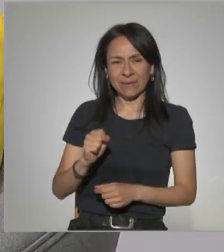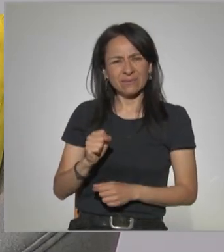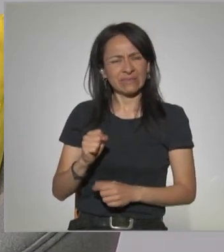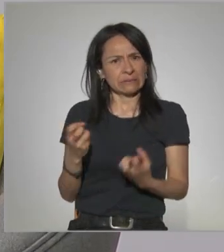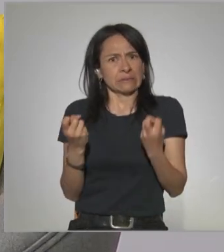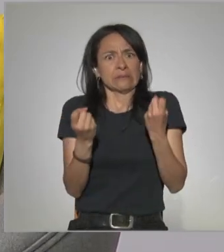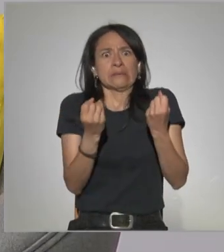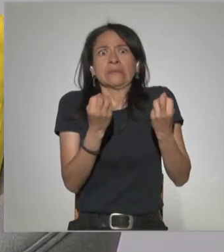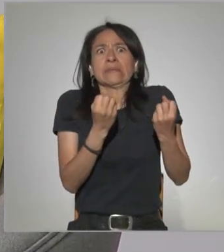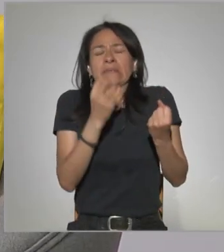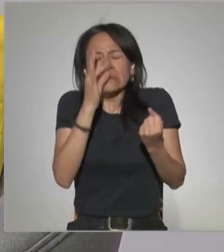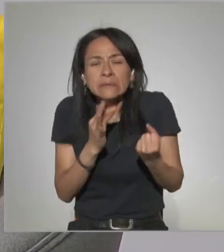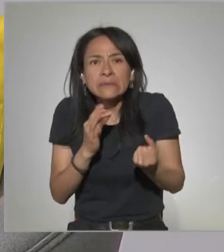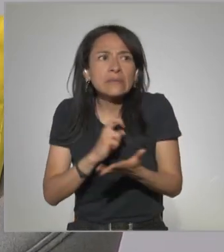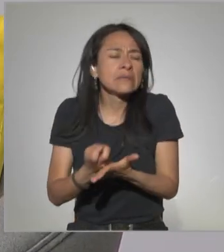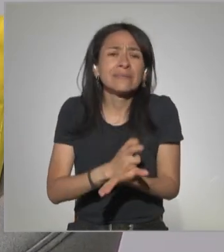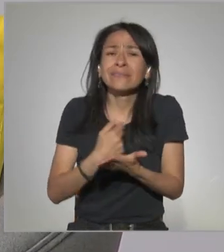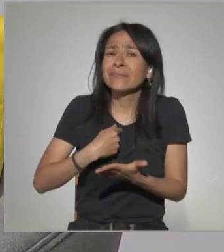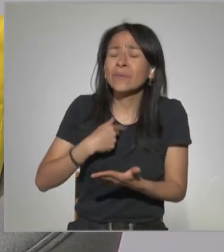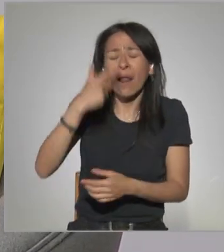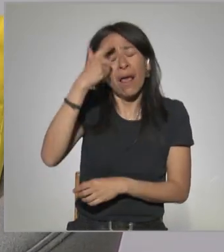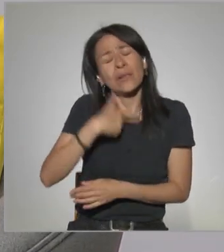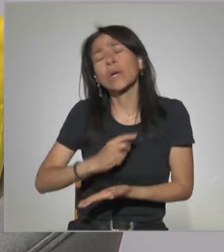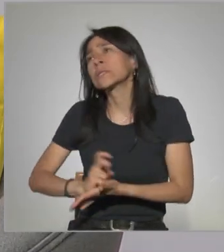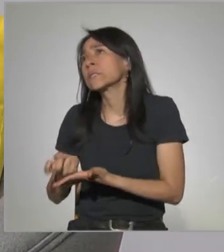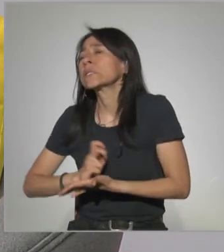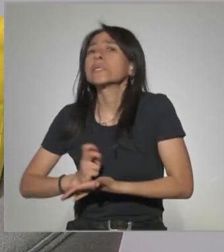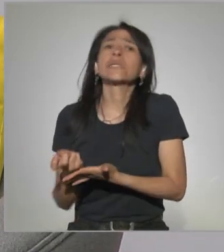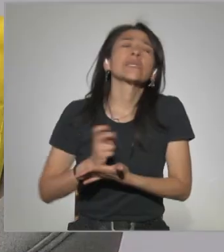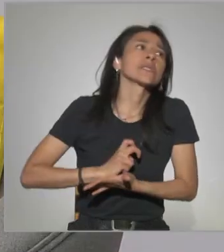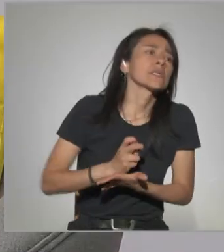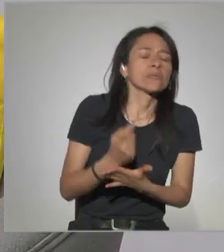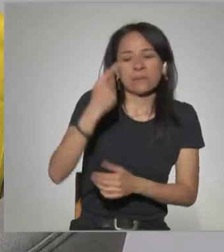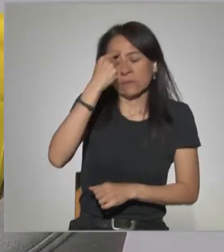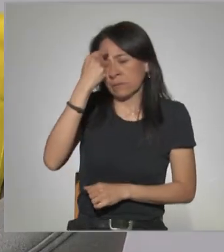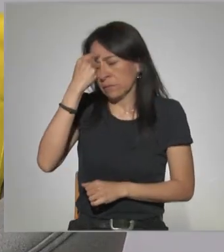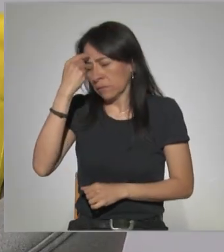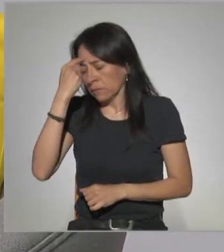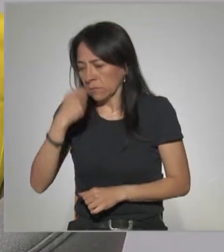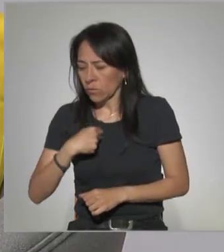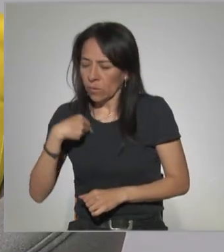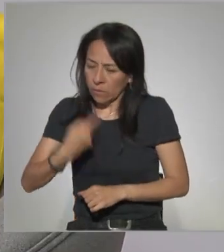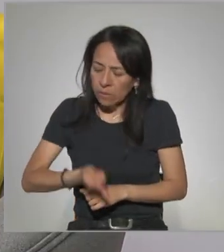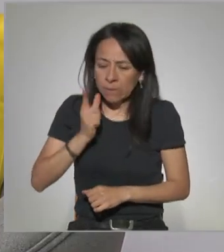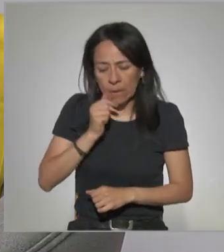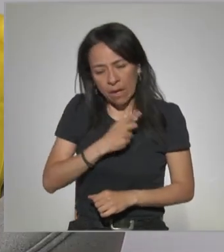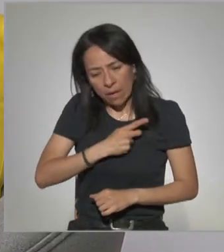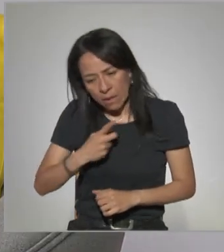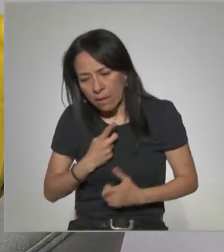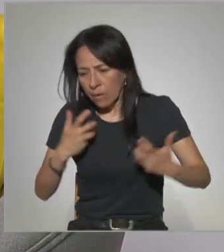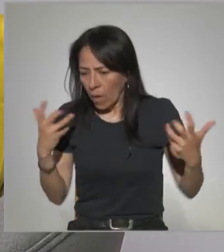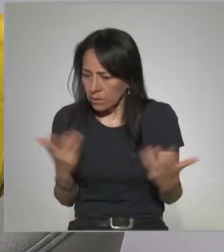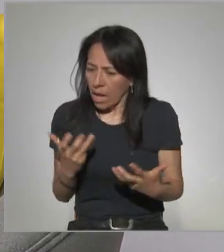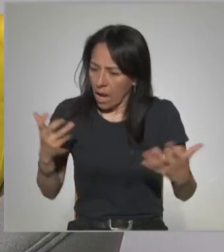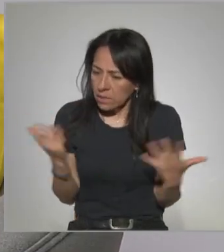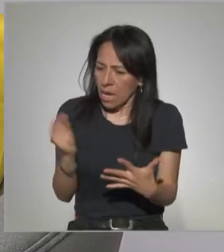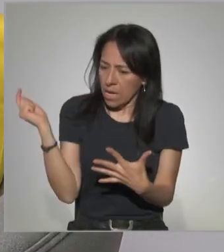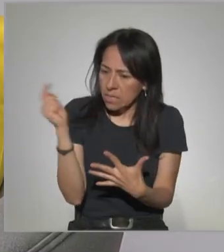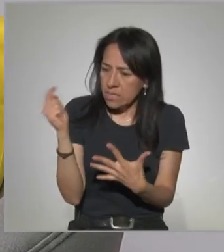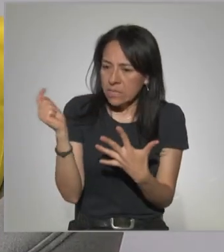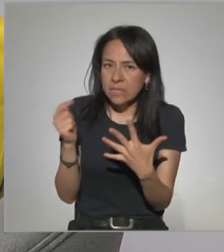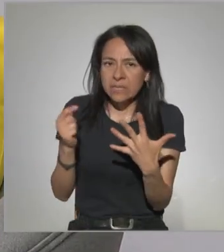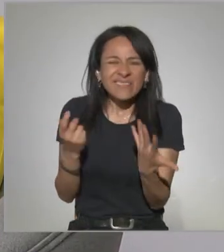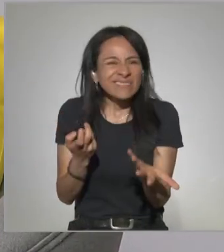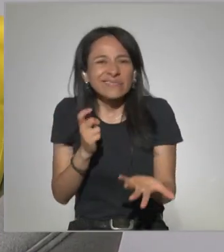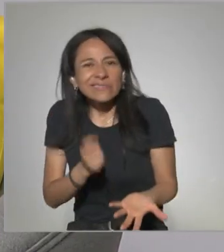sueño? Yo paso la noche dando vueltas en la cama pensando en todo lo que tengo que hacer. Entonces, ¿podrían explicar un poquito más sobre cómo son los horarios